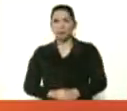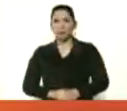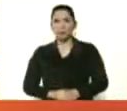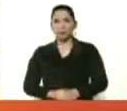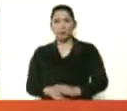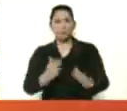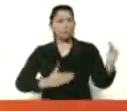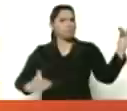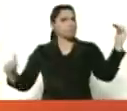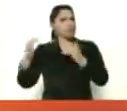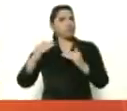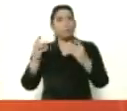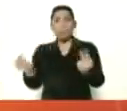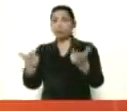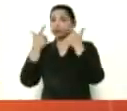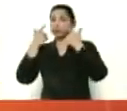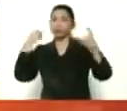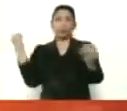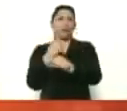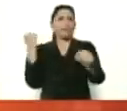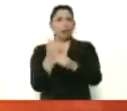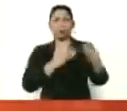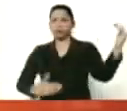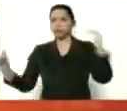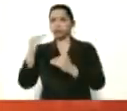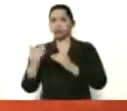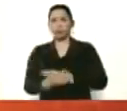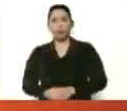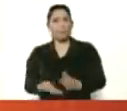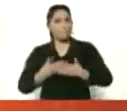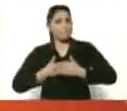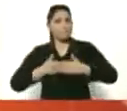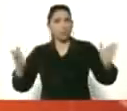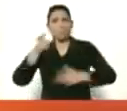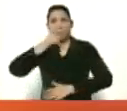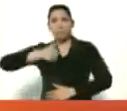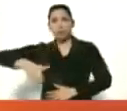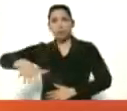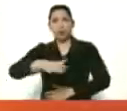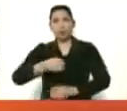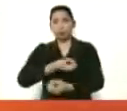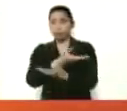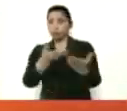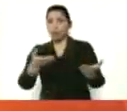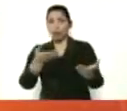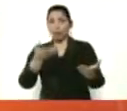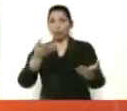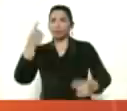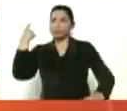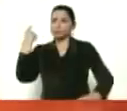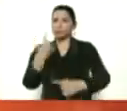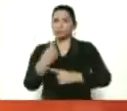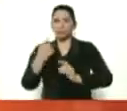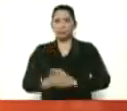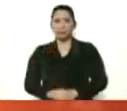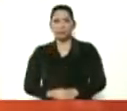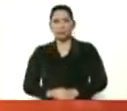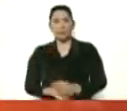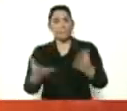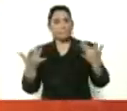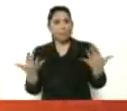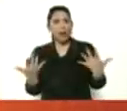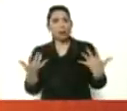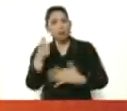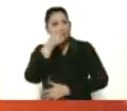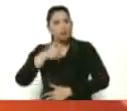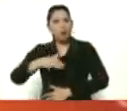moral máxima, alerta máxima, trabajo máximo, y garantícele al pueblo que ustedes allí ponen la mano del pueblo,